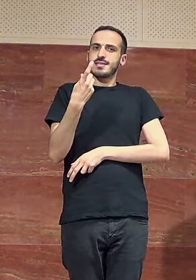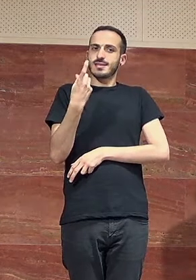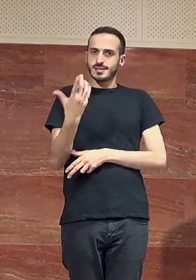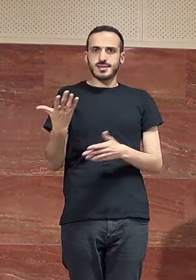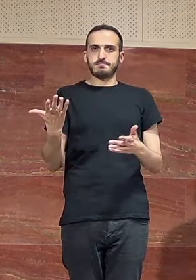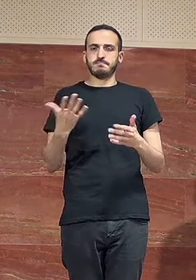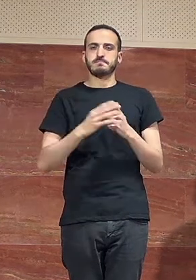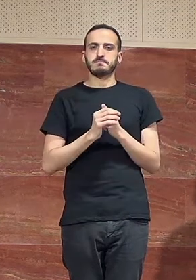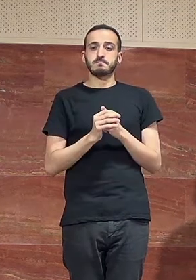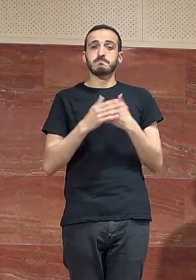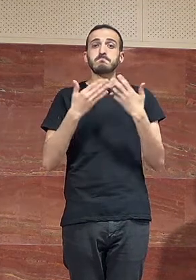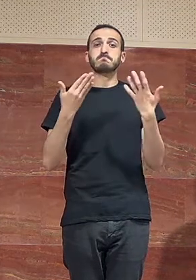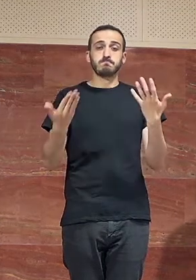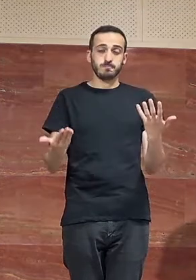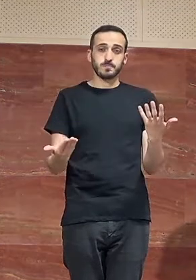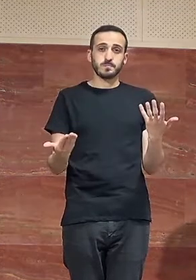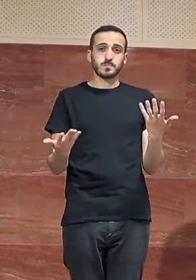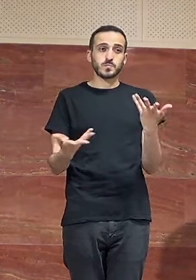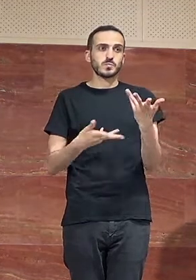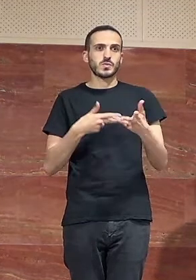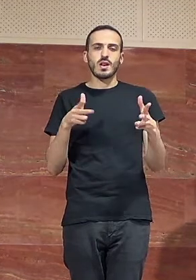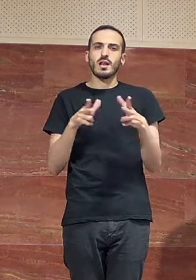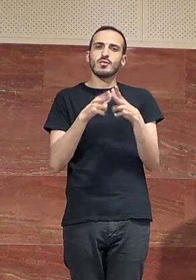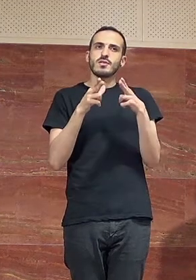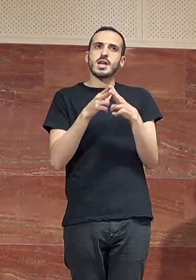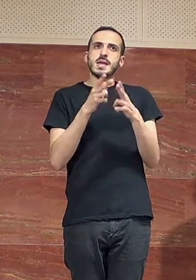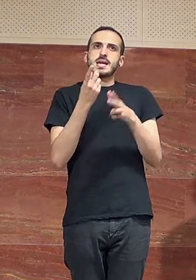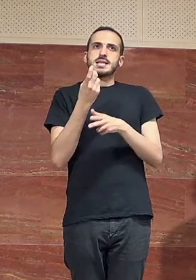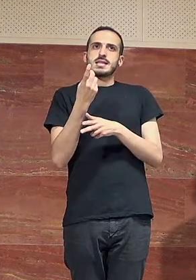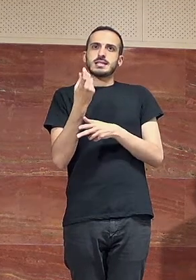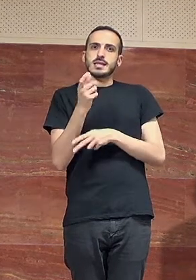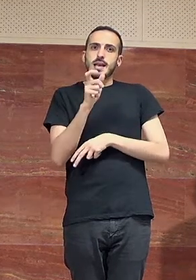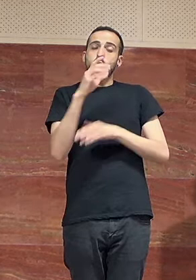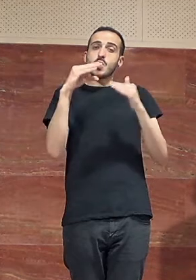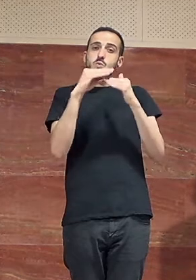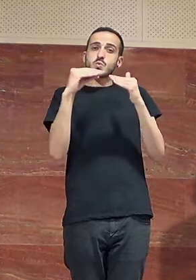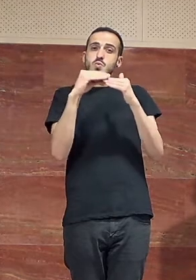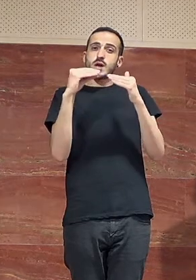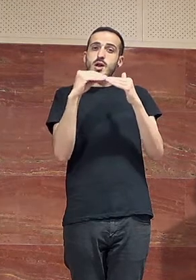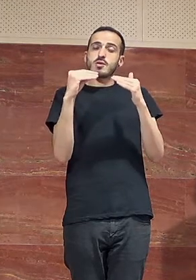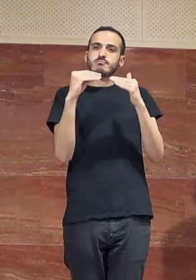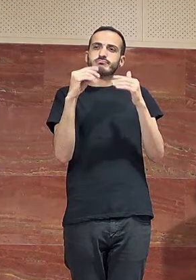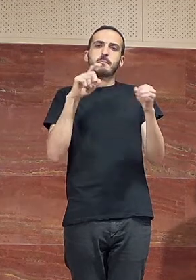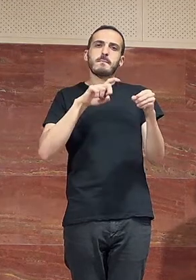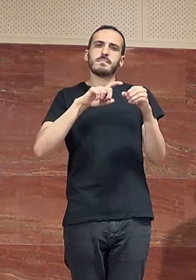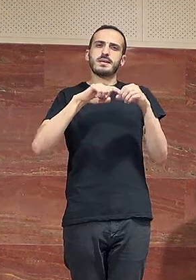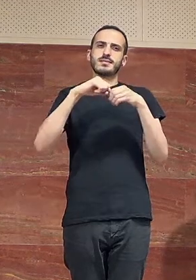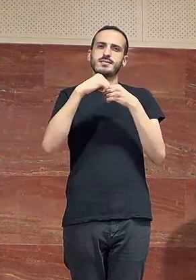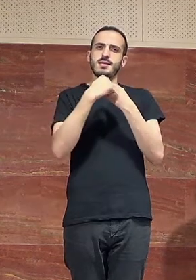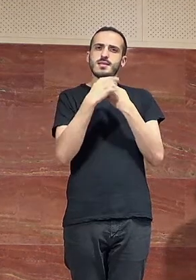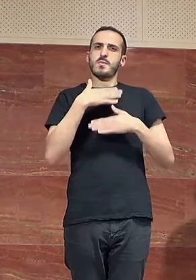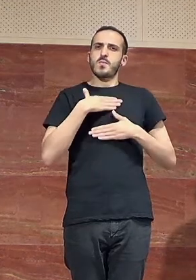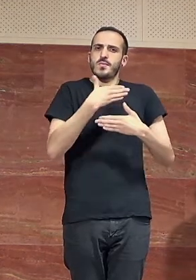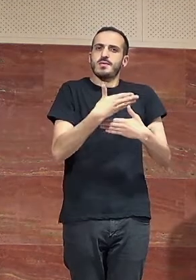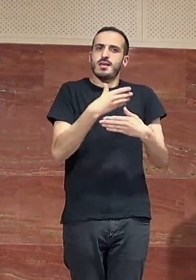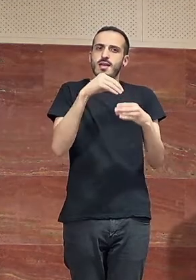sentido es aquella, por tanto, que sale de la propia decisión del usuario. Y cuando hablamos de dependencia y de bienestar,